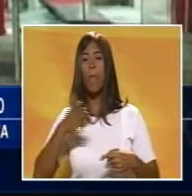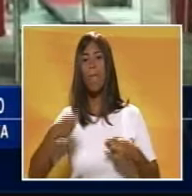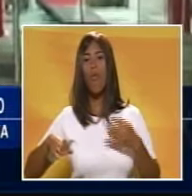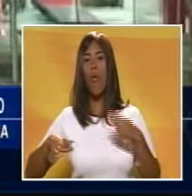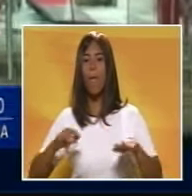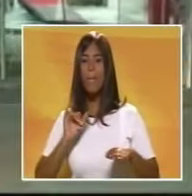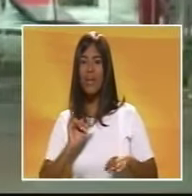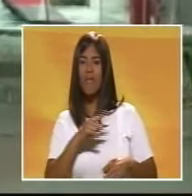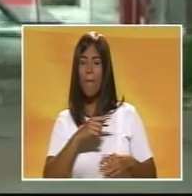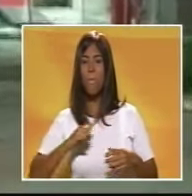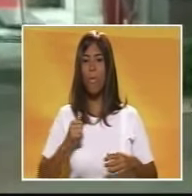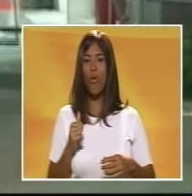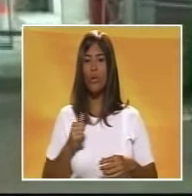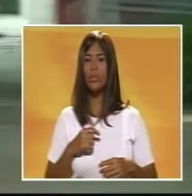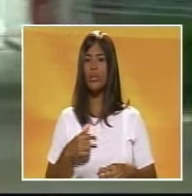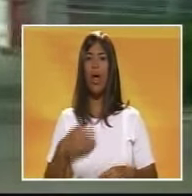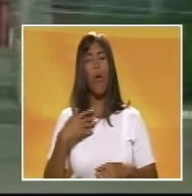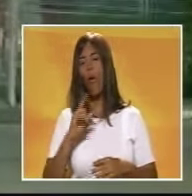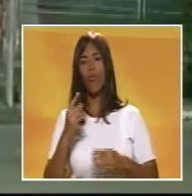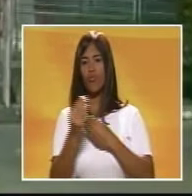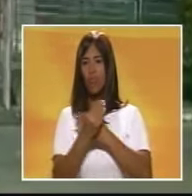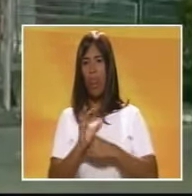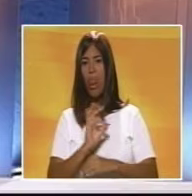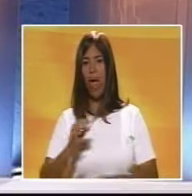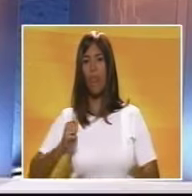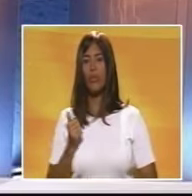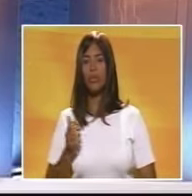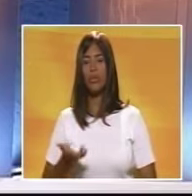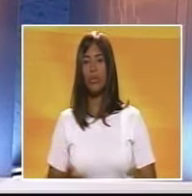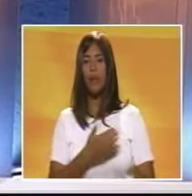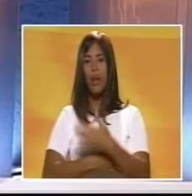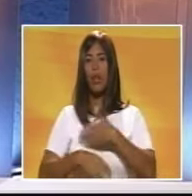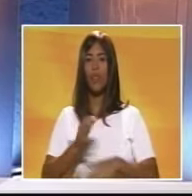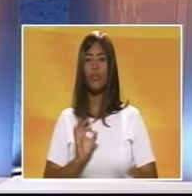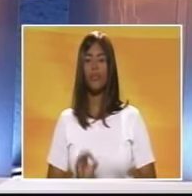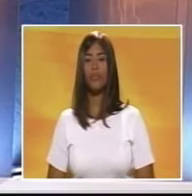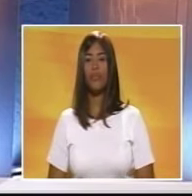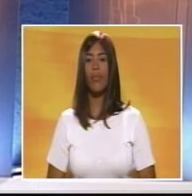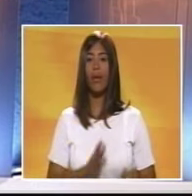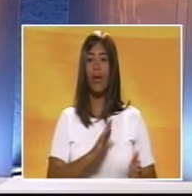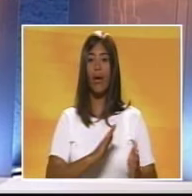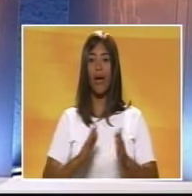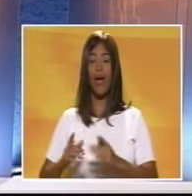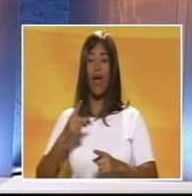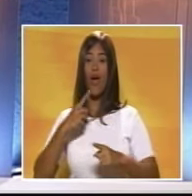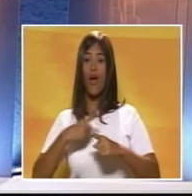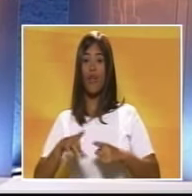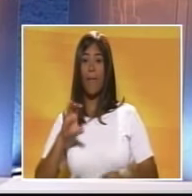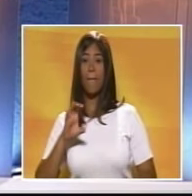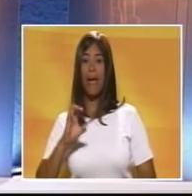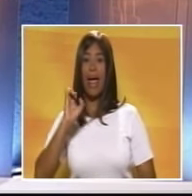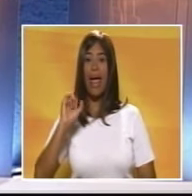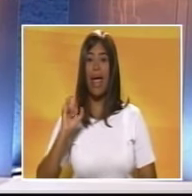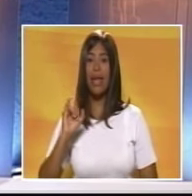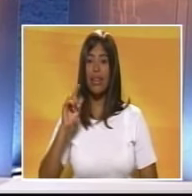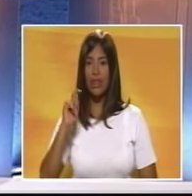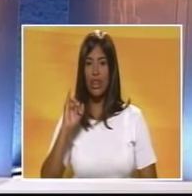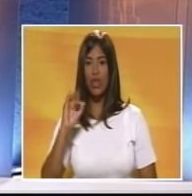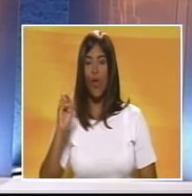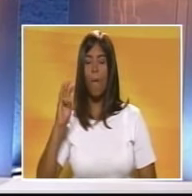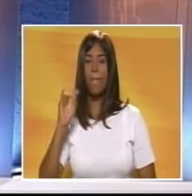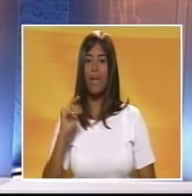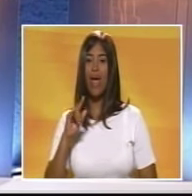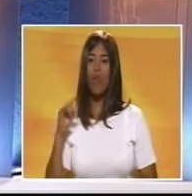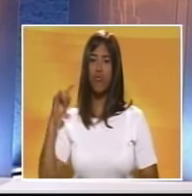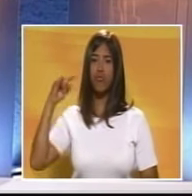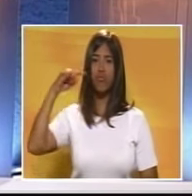los agentes, quienes no resultaron heridos. En Etiopía, un fallo en el software del sistema de control de vuelo